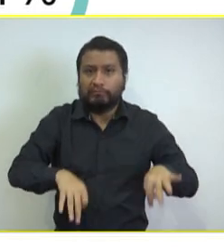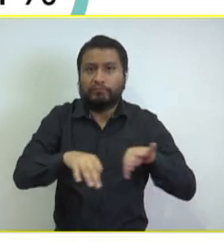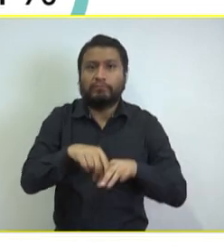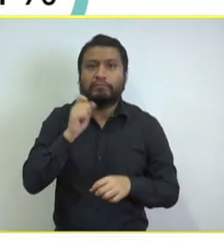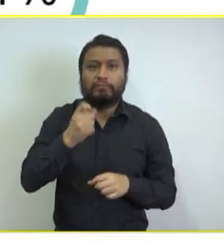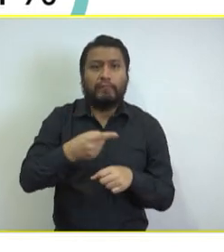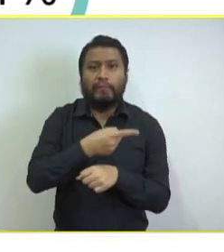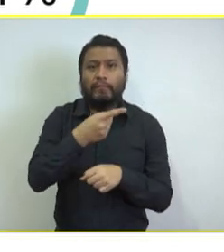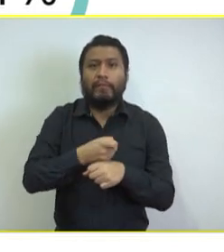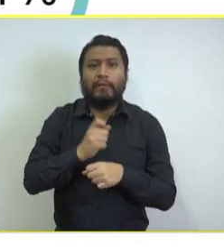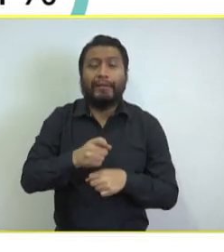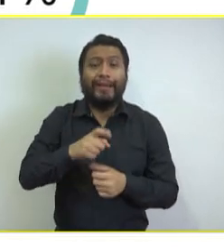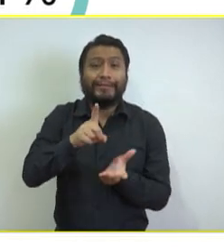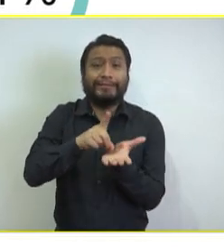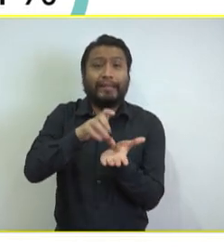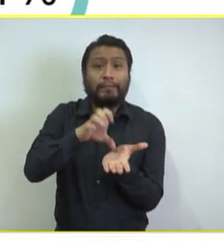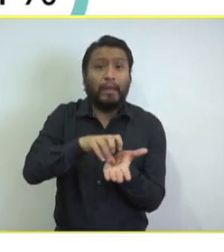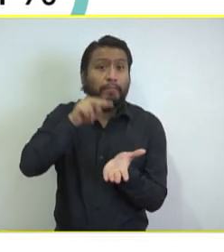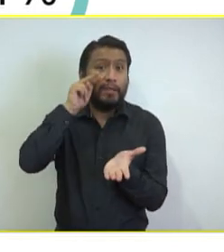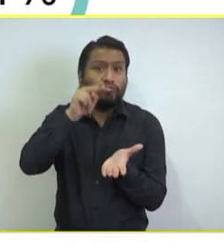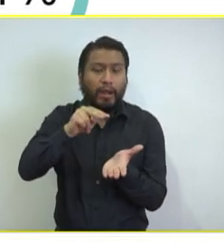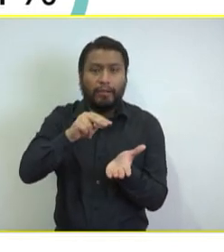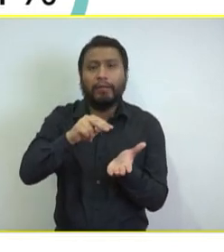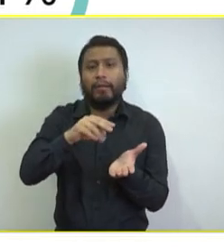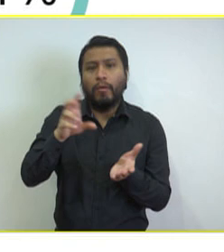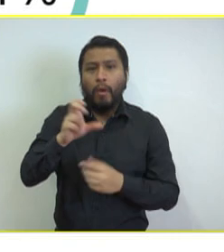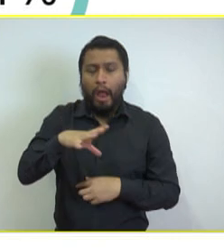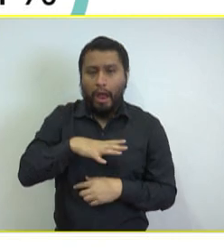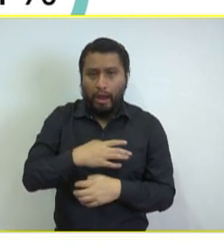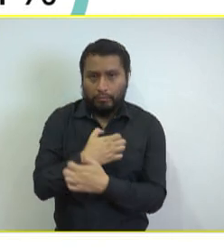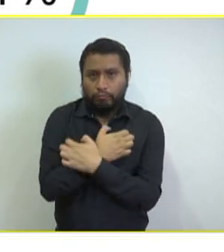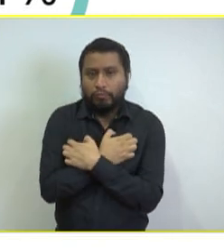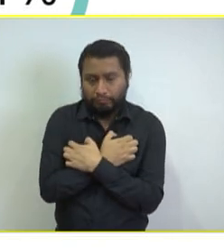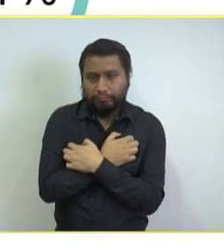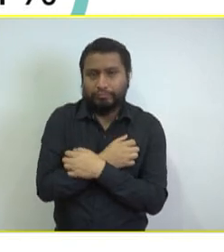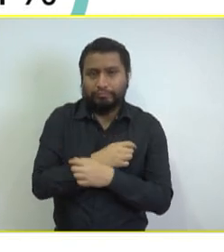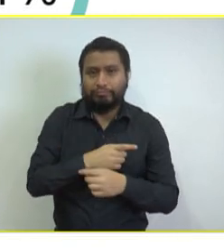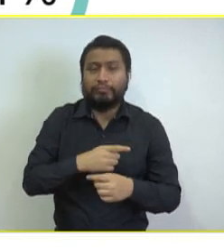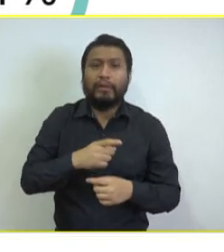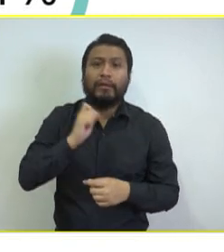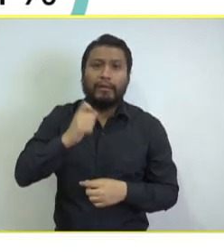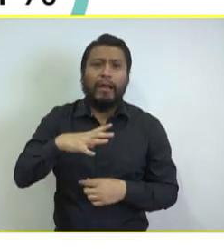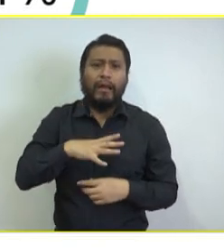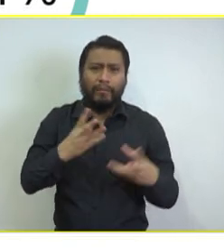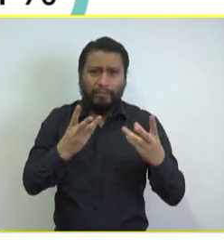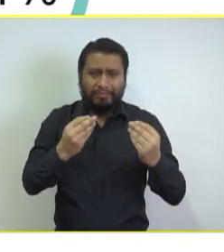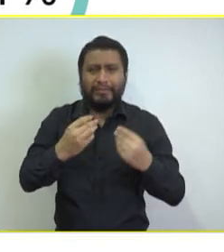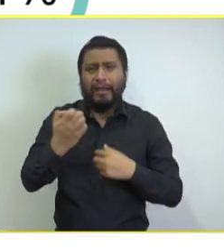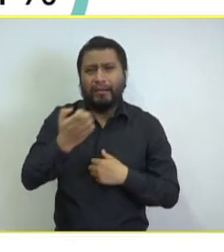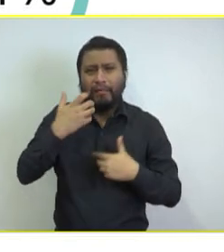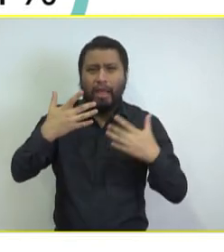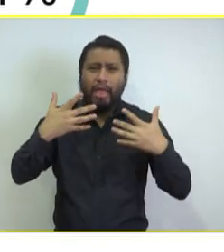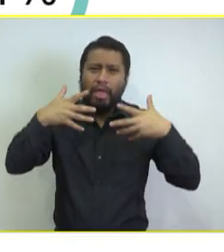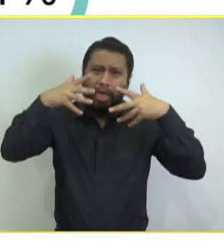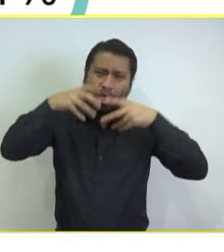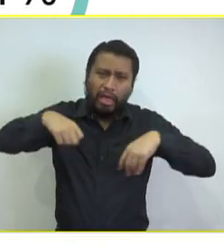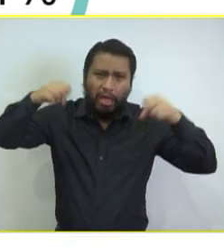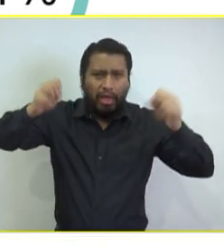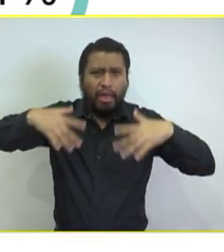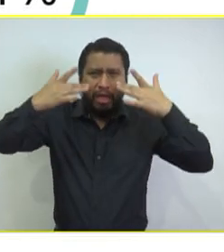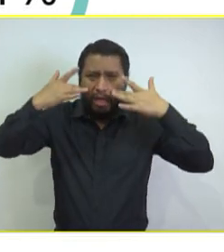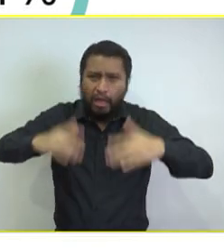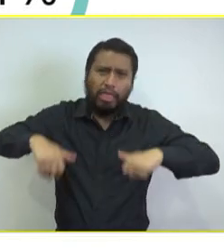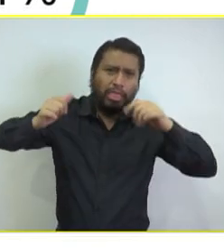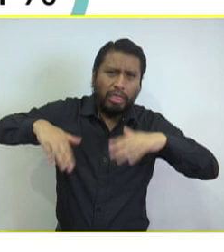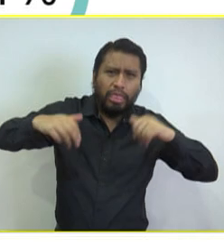es esta, la discapacidad visual contra la educación, por esta deserción escolar que es tan alta en las personas que sufren de